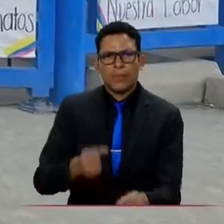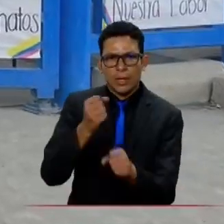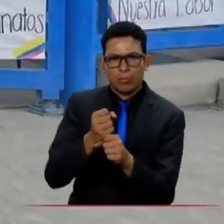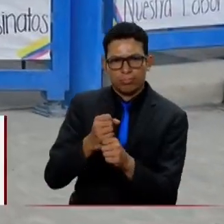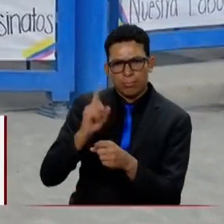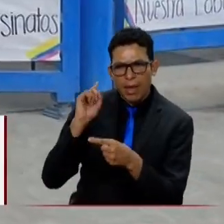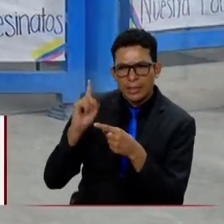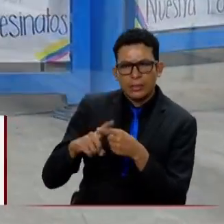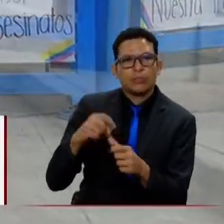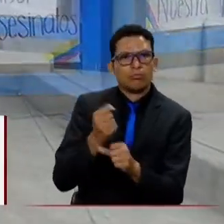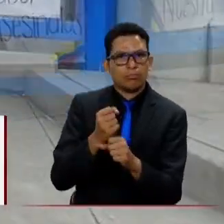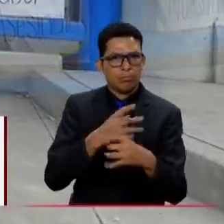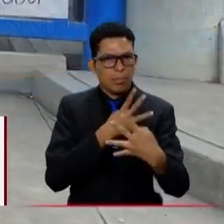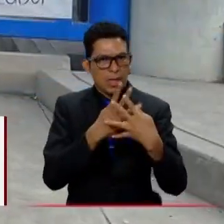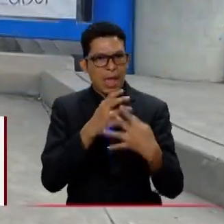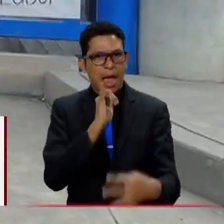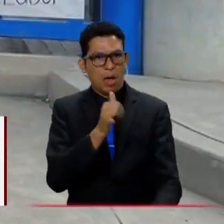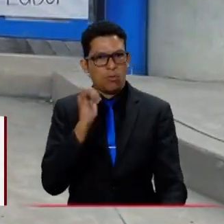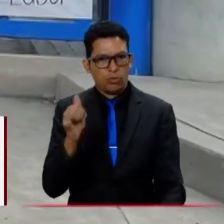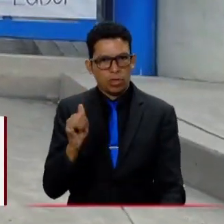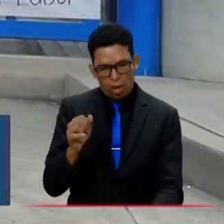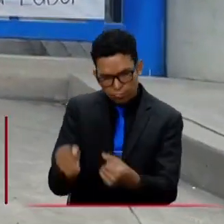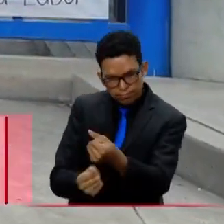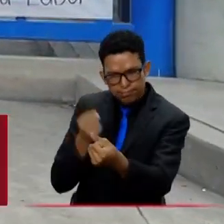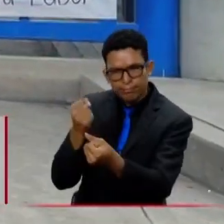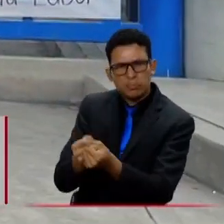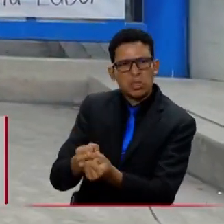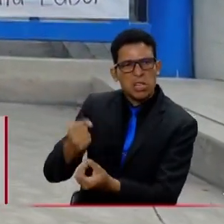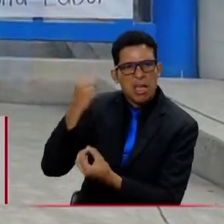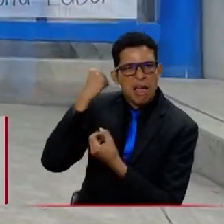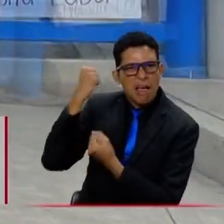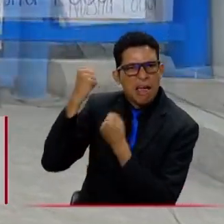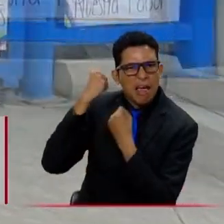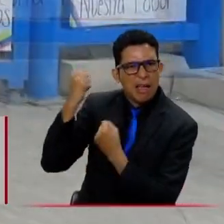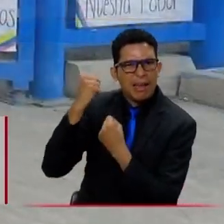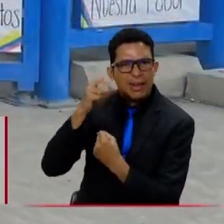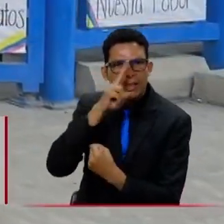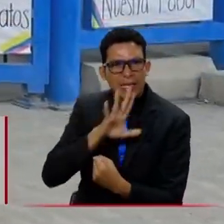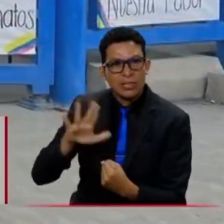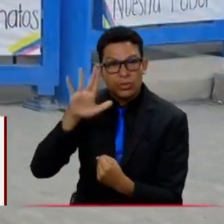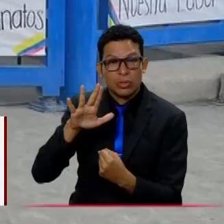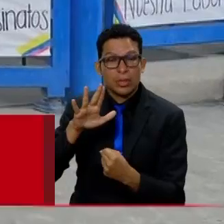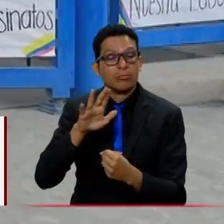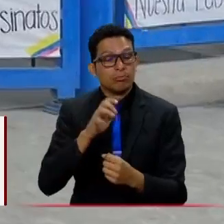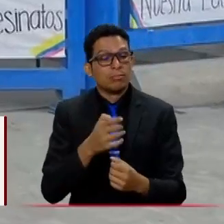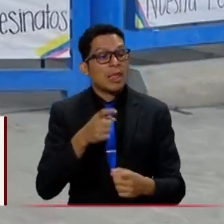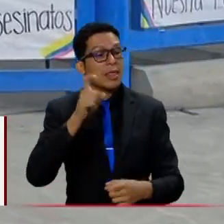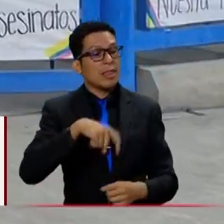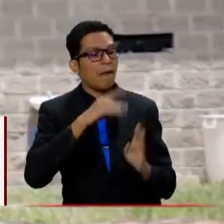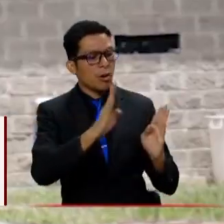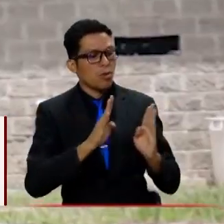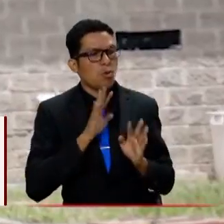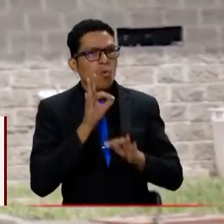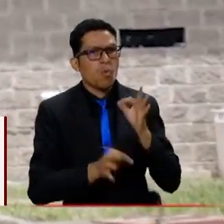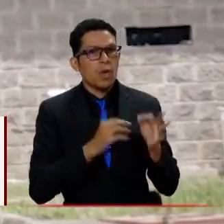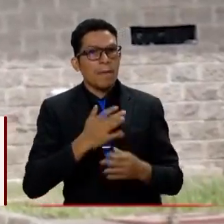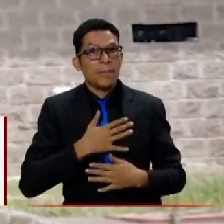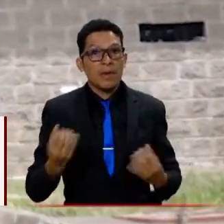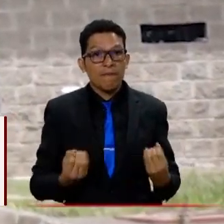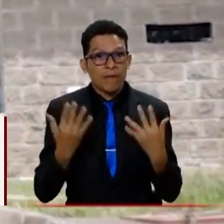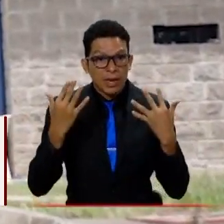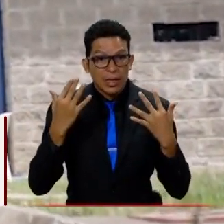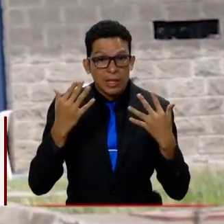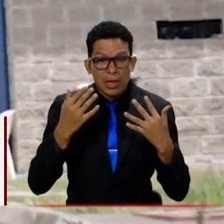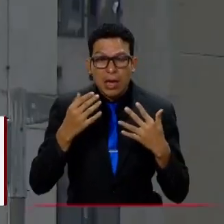Trabajadores penitenciarios de la cárcel de Jamundí se unieron a la protesta nacional para reclamar por la protección de sus vidas. Indican que en los últimos dos años han